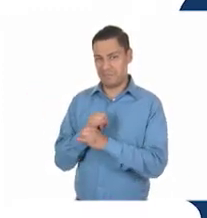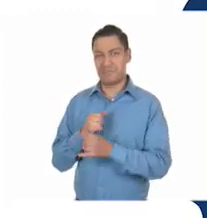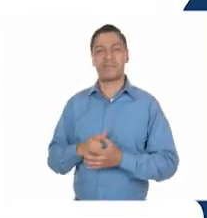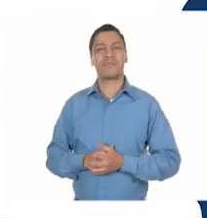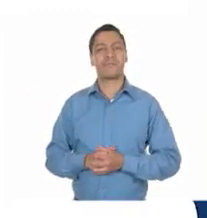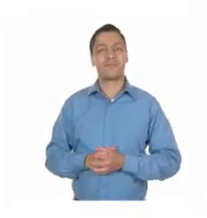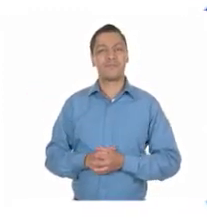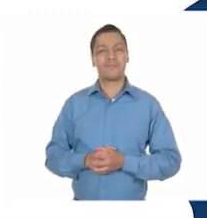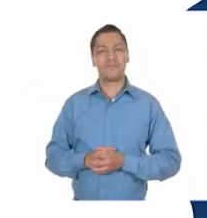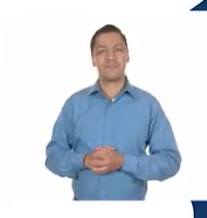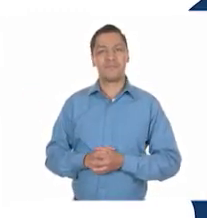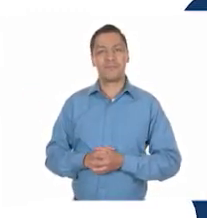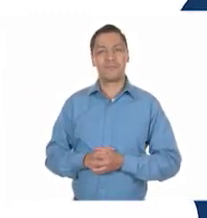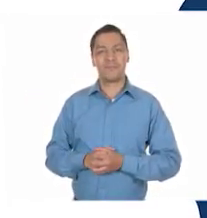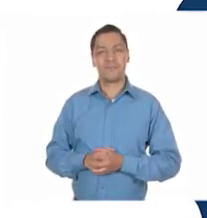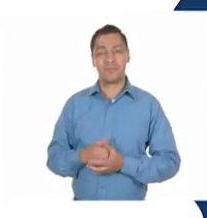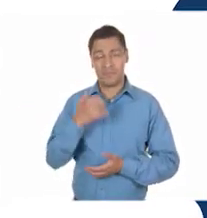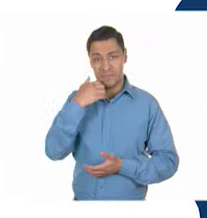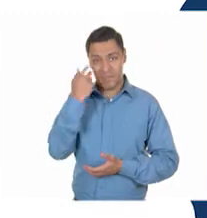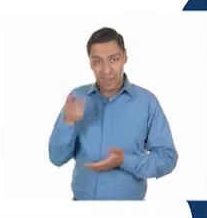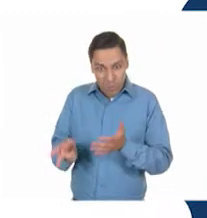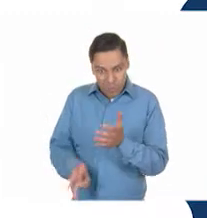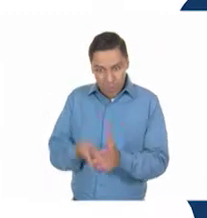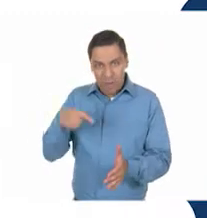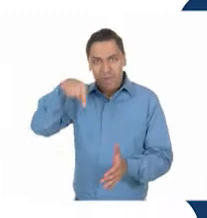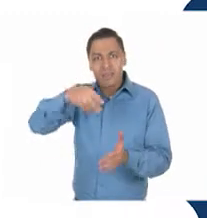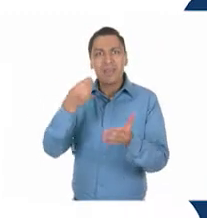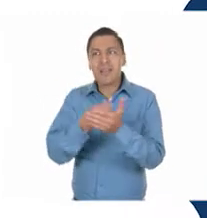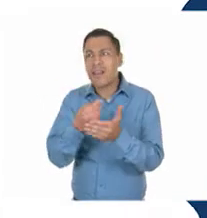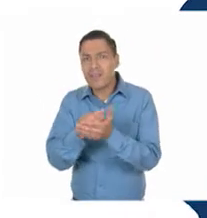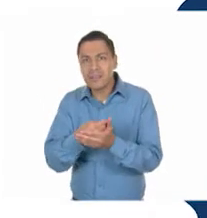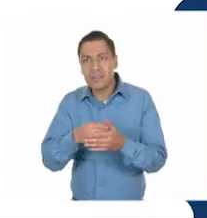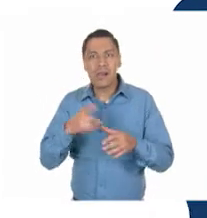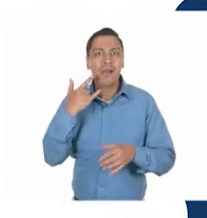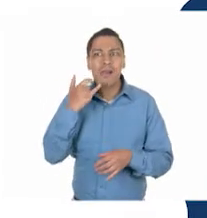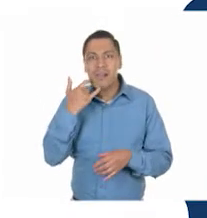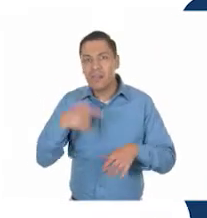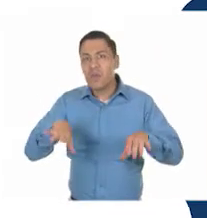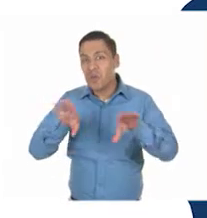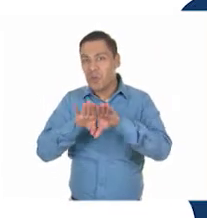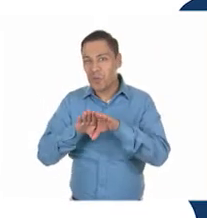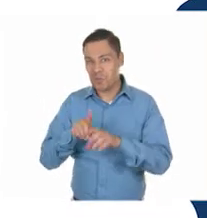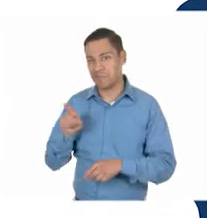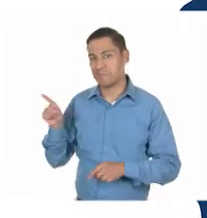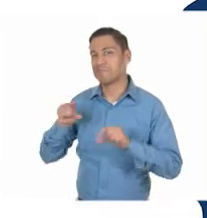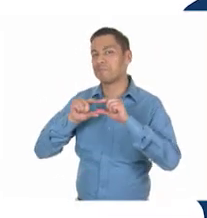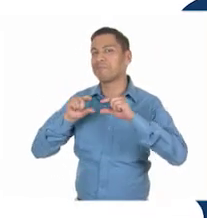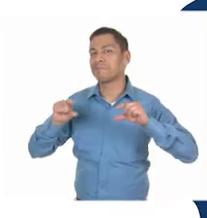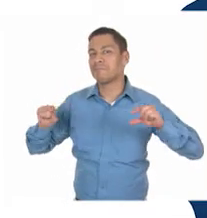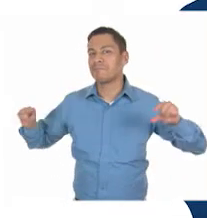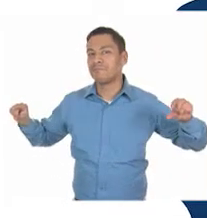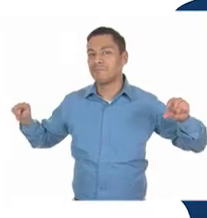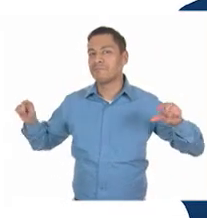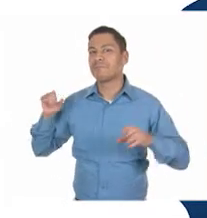conalitech.cep.gob.mx. Si quieres volver a ver los programas de Aprende en Casa, los puedes encontrar en la siguiente liga: